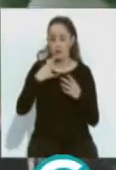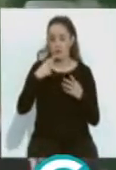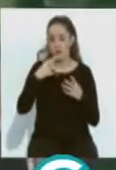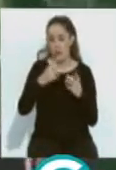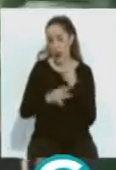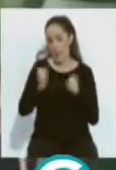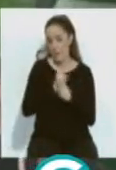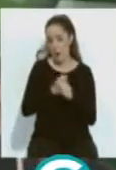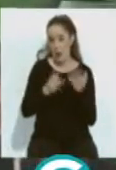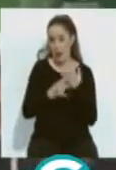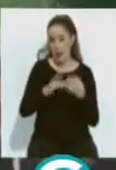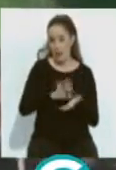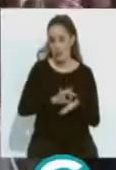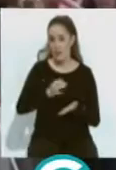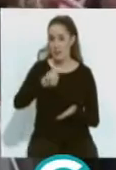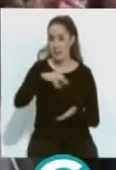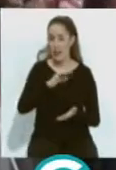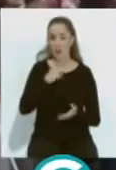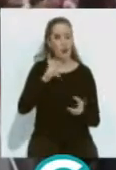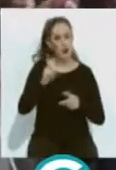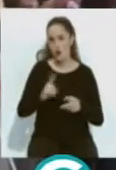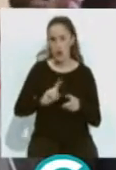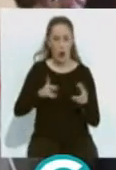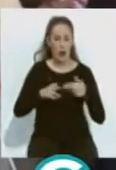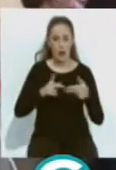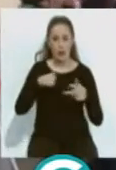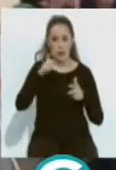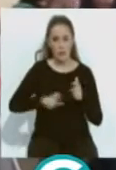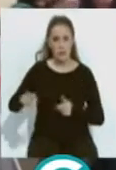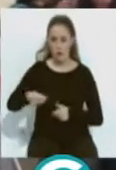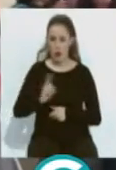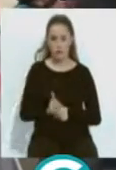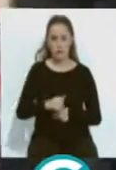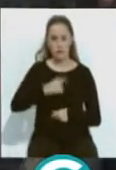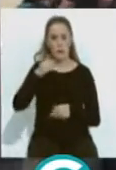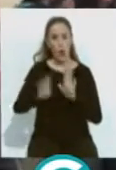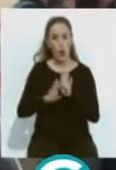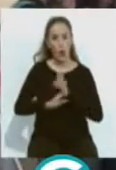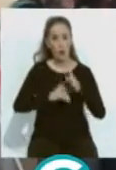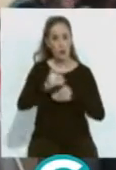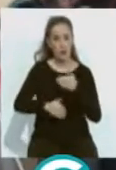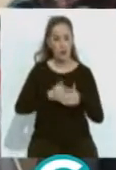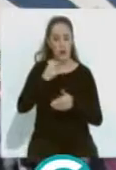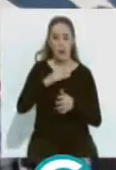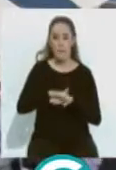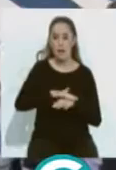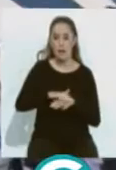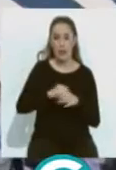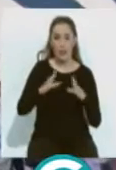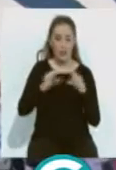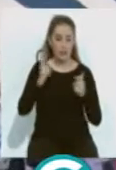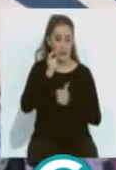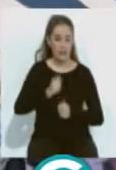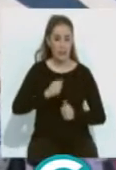en los servicios del SAS, no a los recortes de personal". Estas movilizaciones continuarán mientras que la Administración Sanitaria